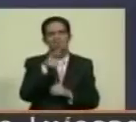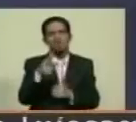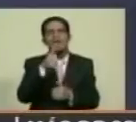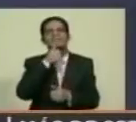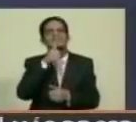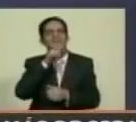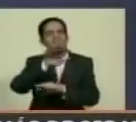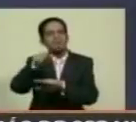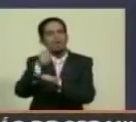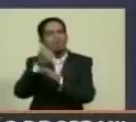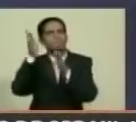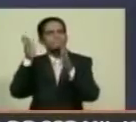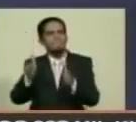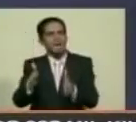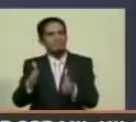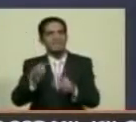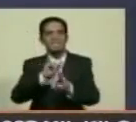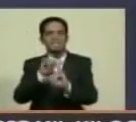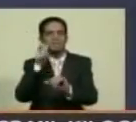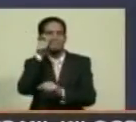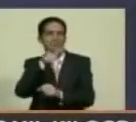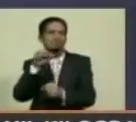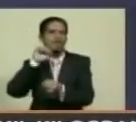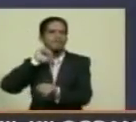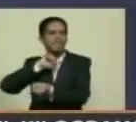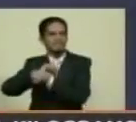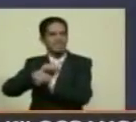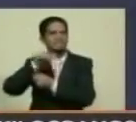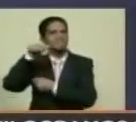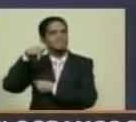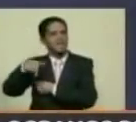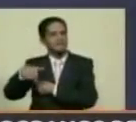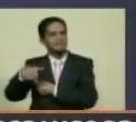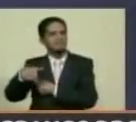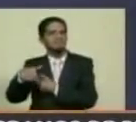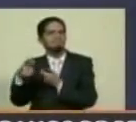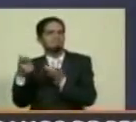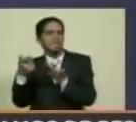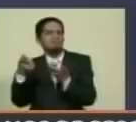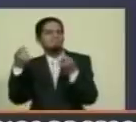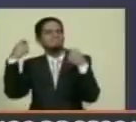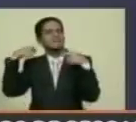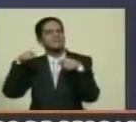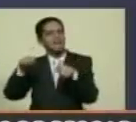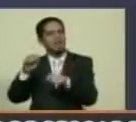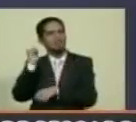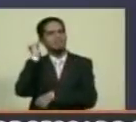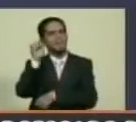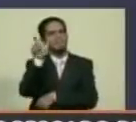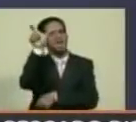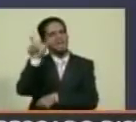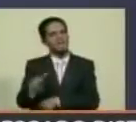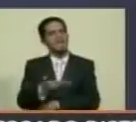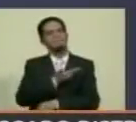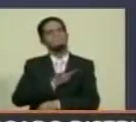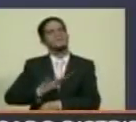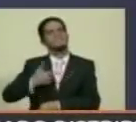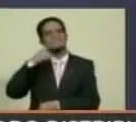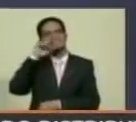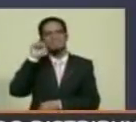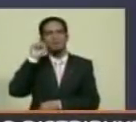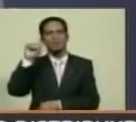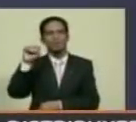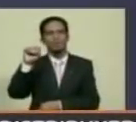intelectuales y materiales detenidos en este magnicidio en grado de frustración contra el presidente de la República, Nicolás Maduro